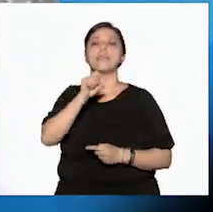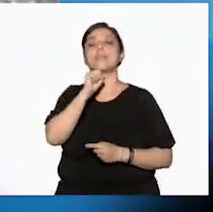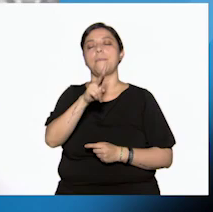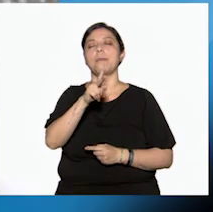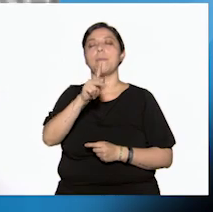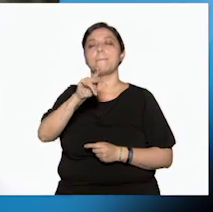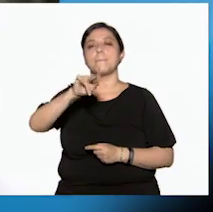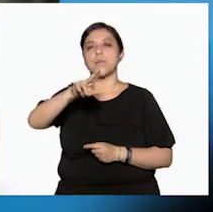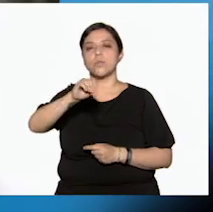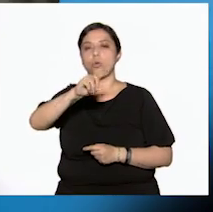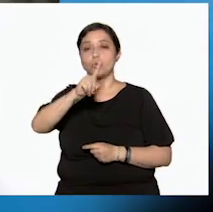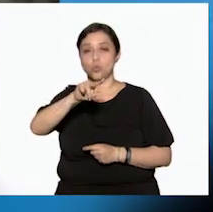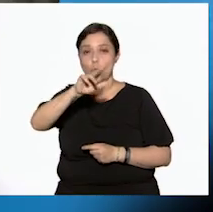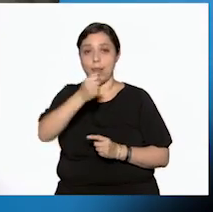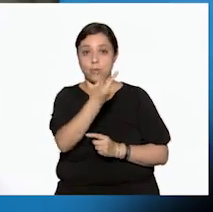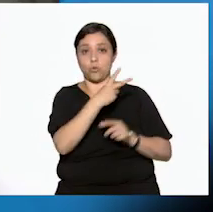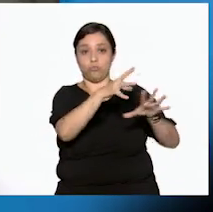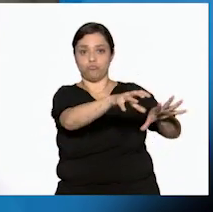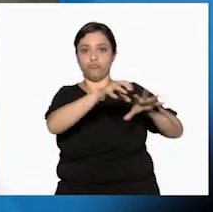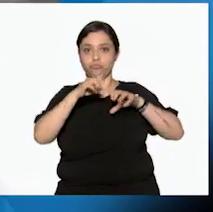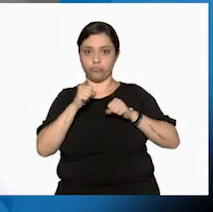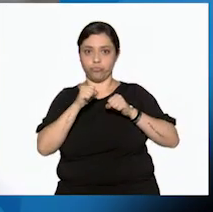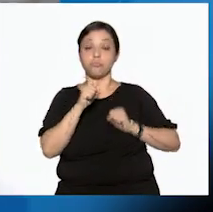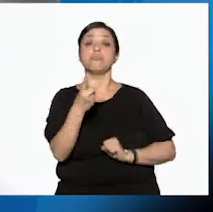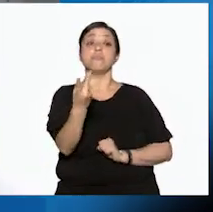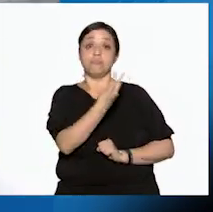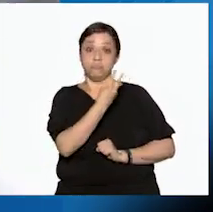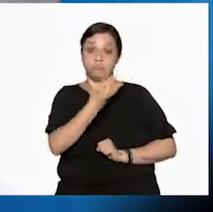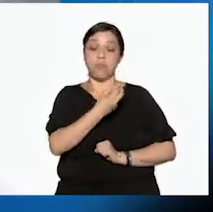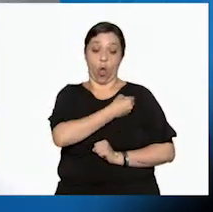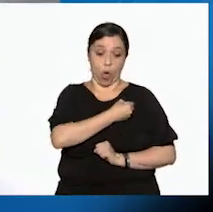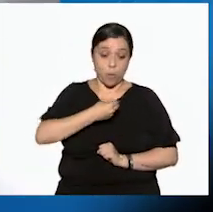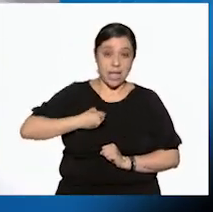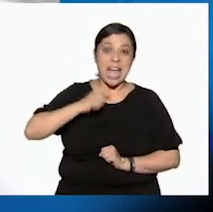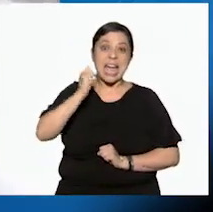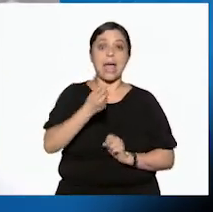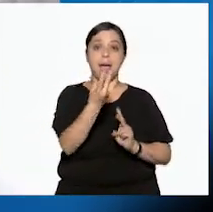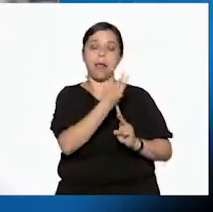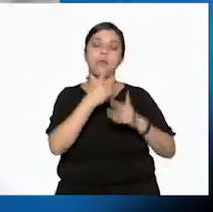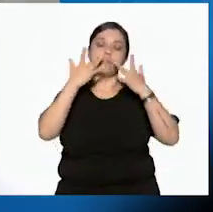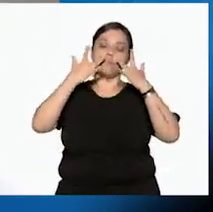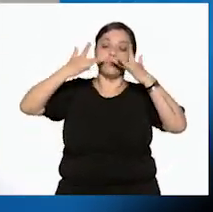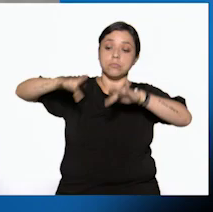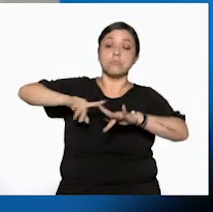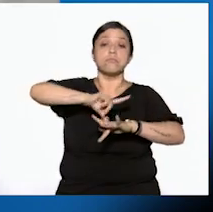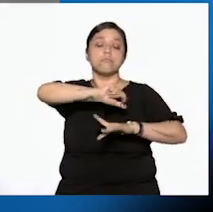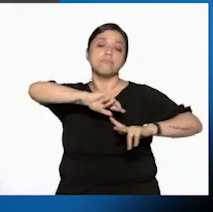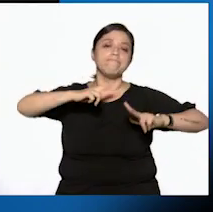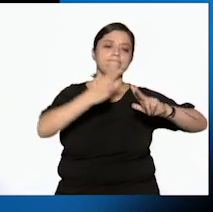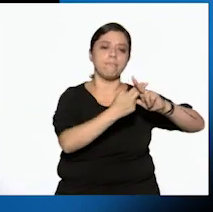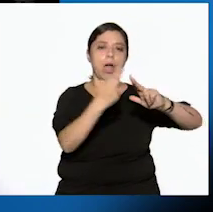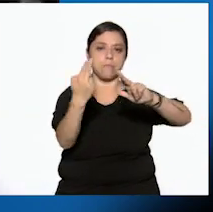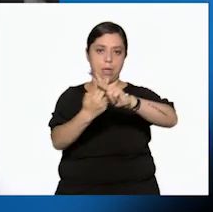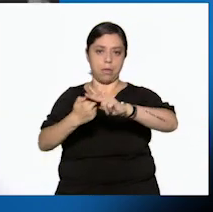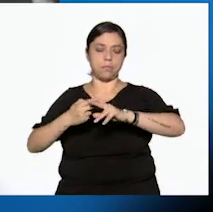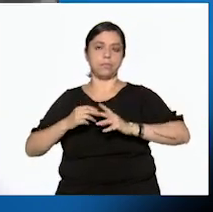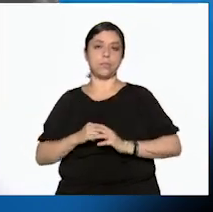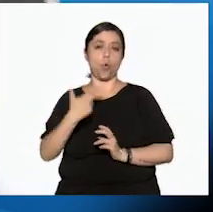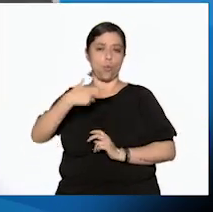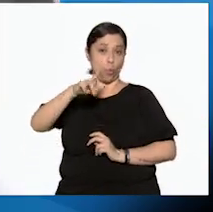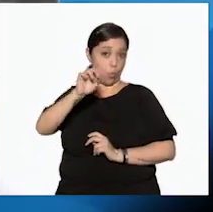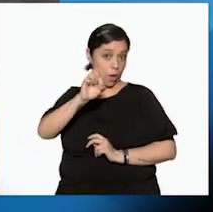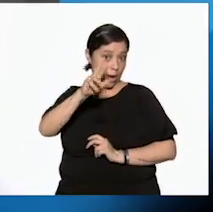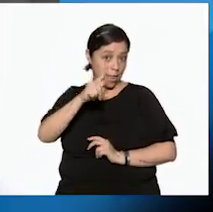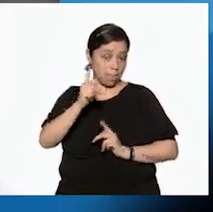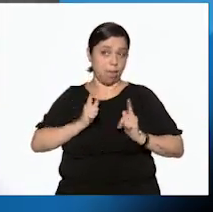fue. Madero y Pino Suárez fueron obligados a renunciar y luego asesinados. Huerta asumió